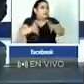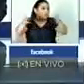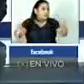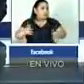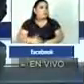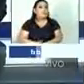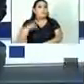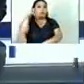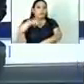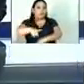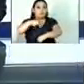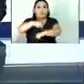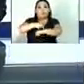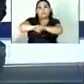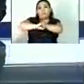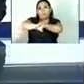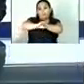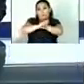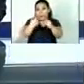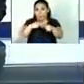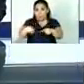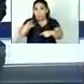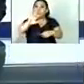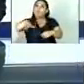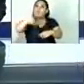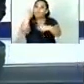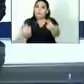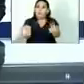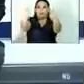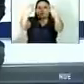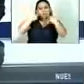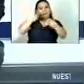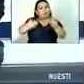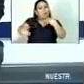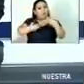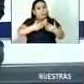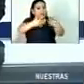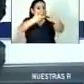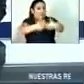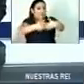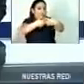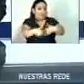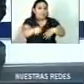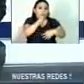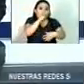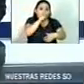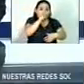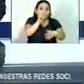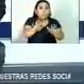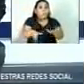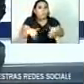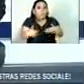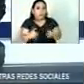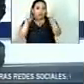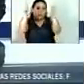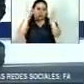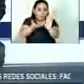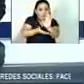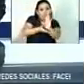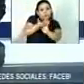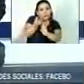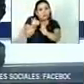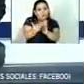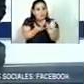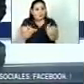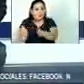Es momento de que vayamos a una pausa comercial, pero cuando regresemos le vamos a contar qué dice la empresa privada sobre el plan de reactivación económica